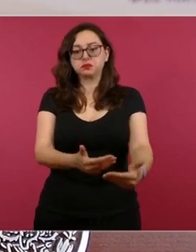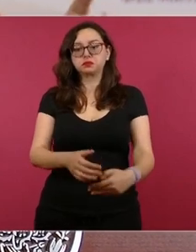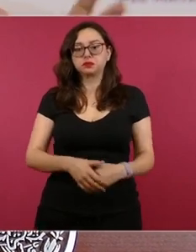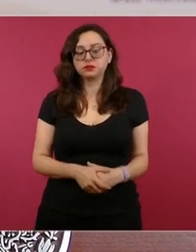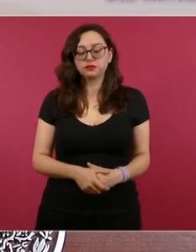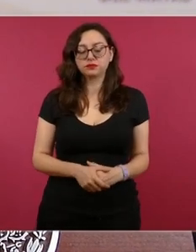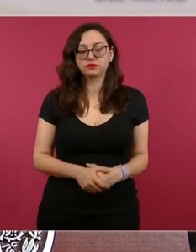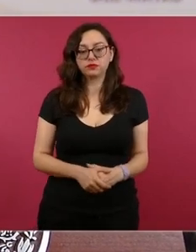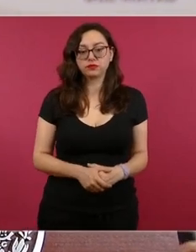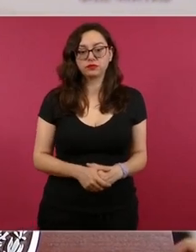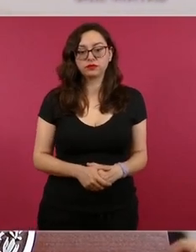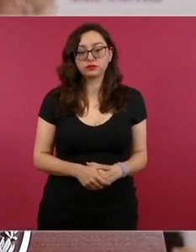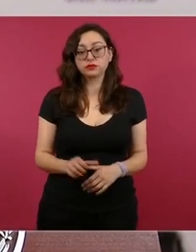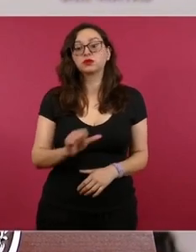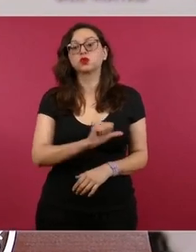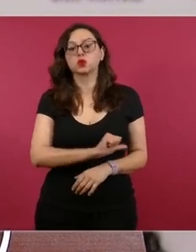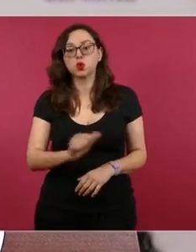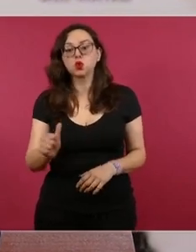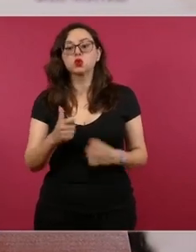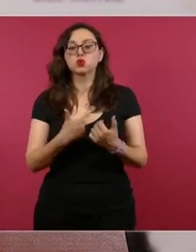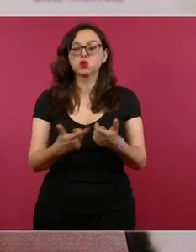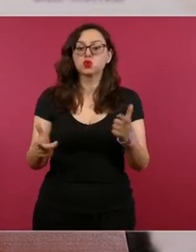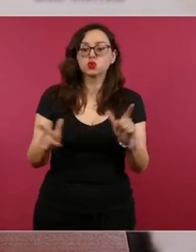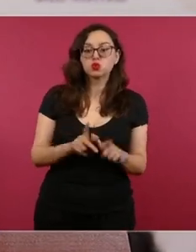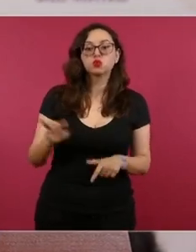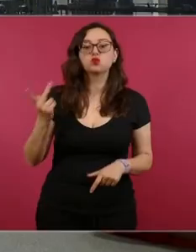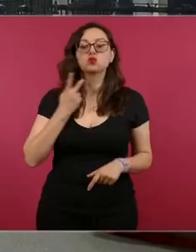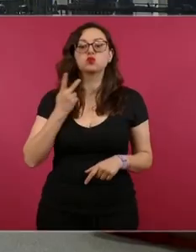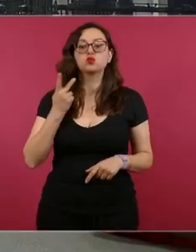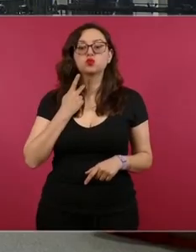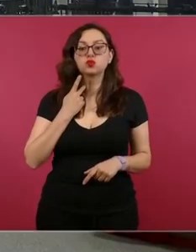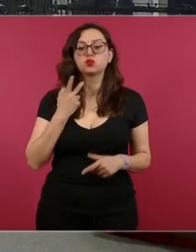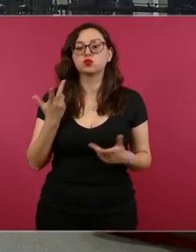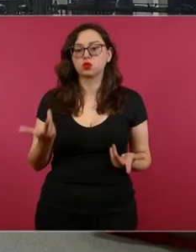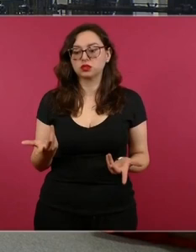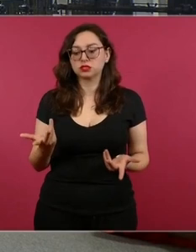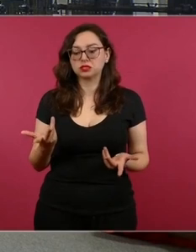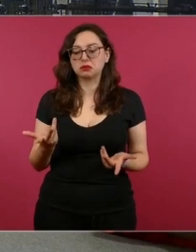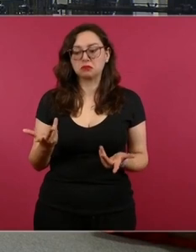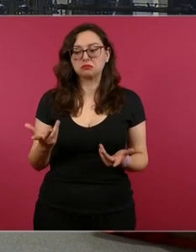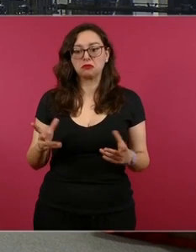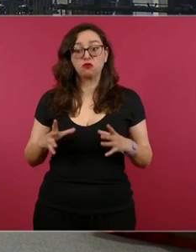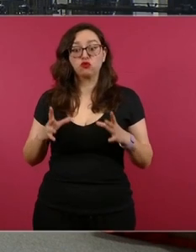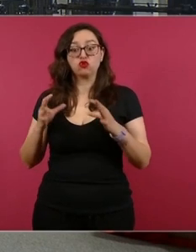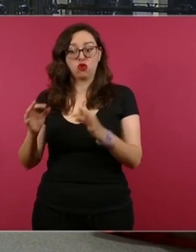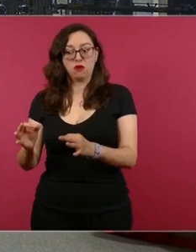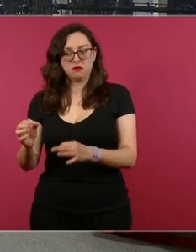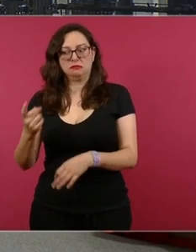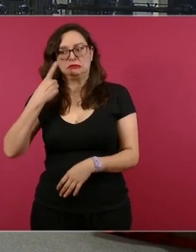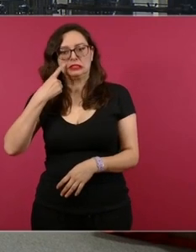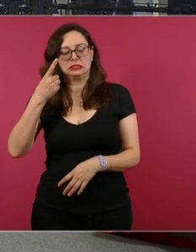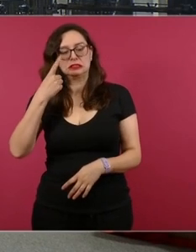otro partido que se fundó un año después de la expropiación petrolera,